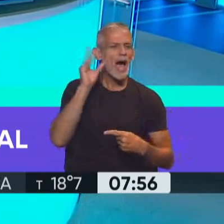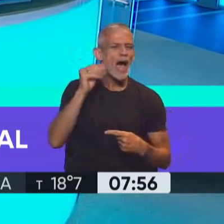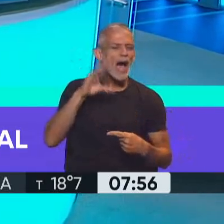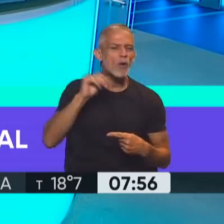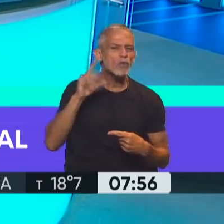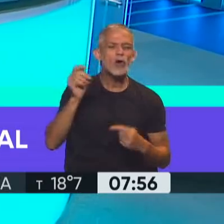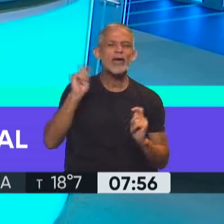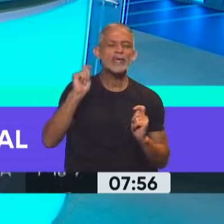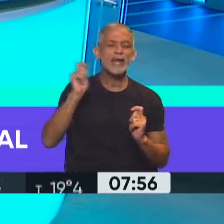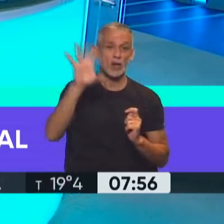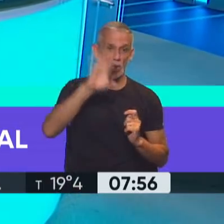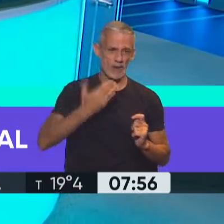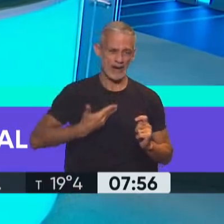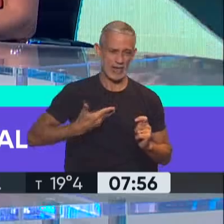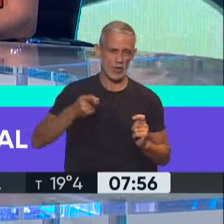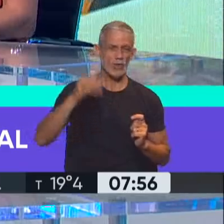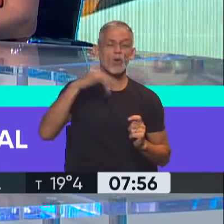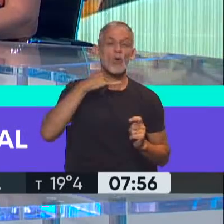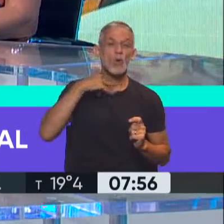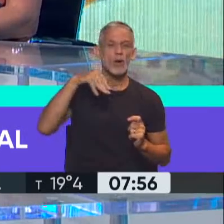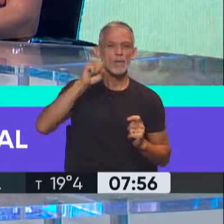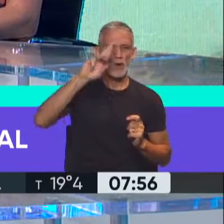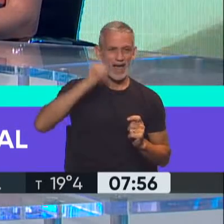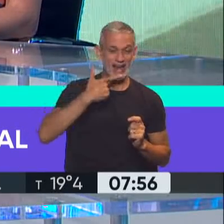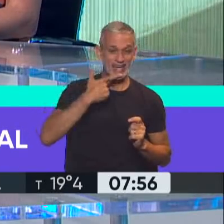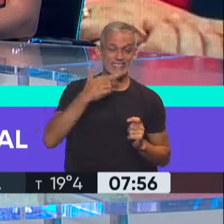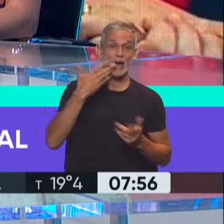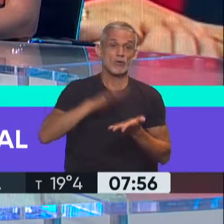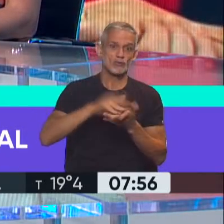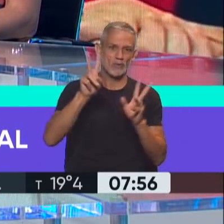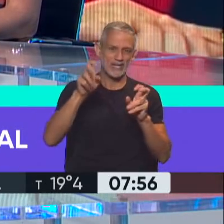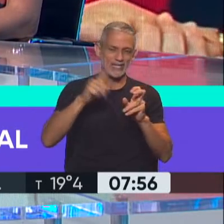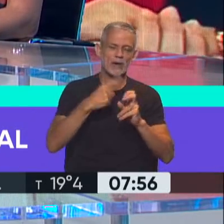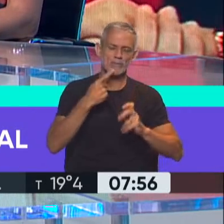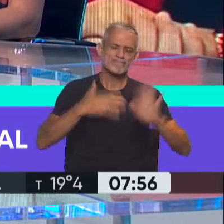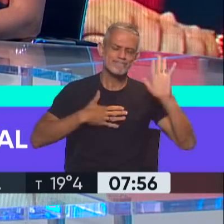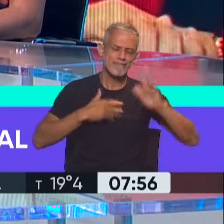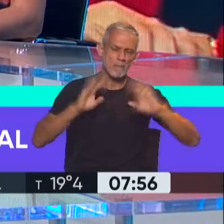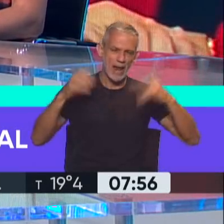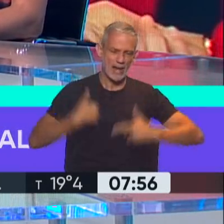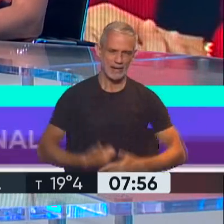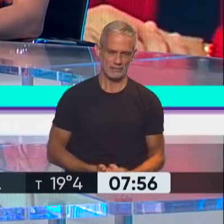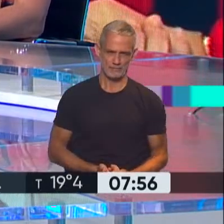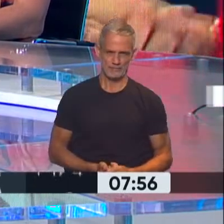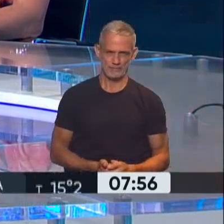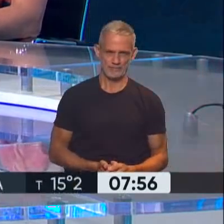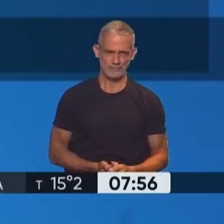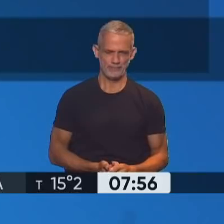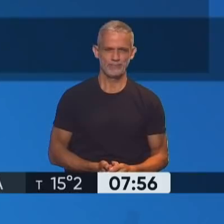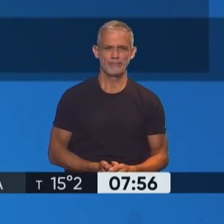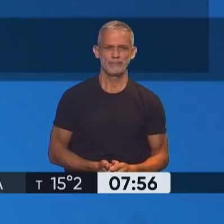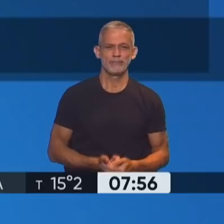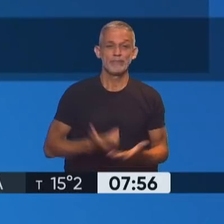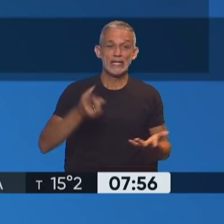gobernador de la provincia de jujuy gerardo morales que se manifestó sobre el tema con una autocrítica lo escuchamos y lo analizará y dalí vamos